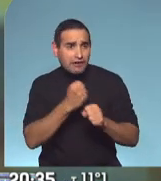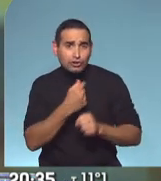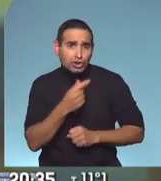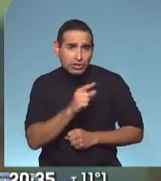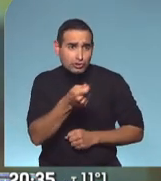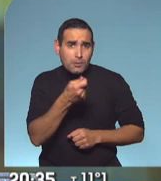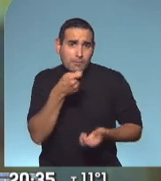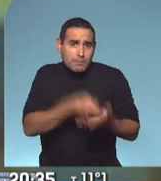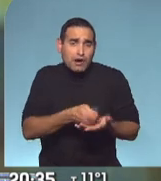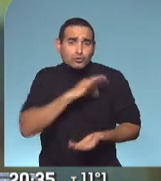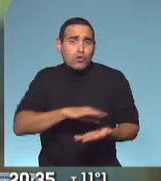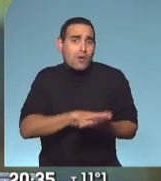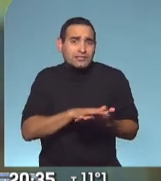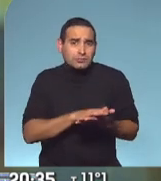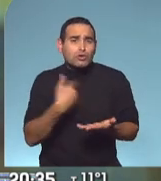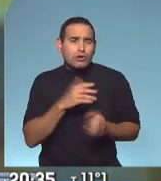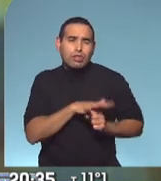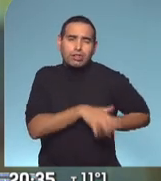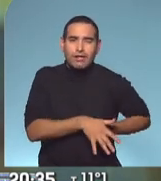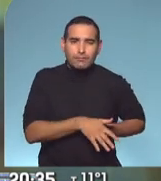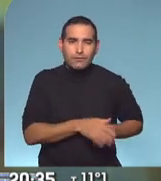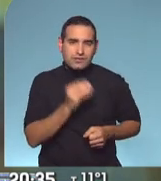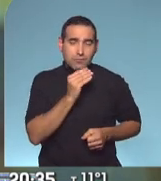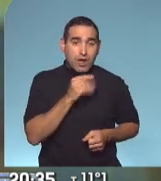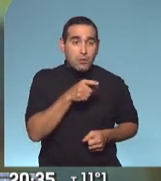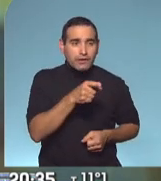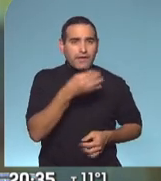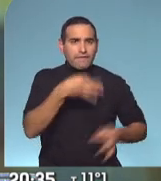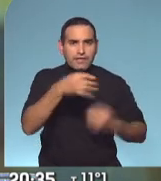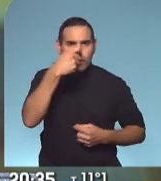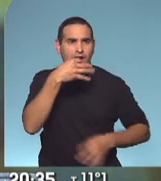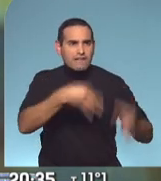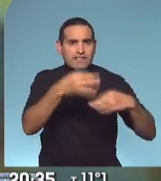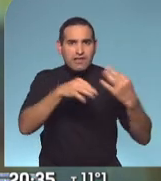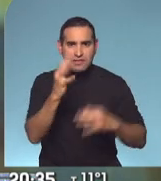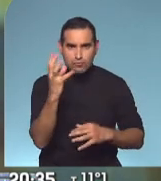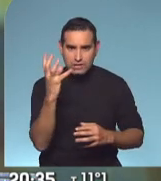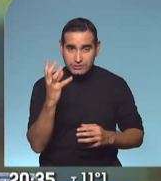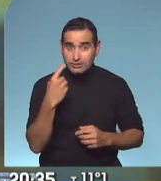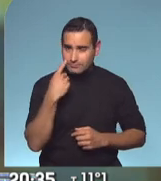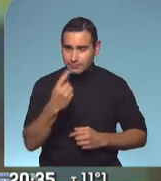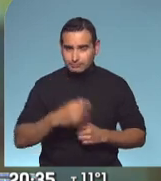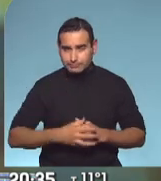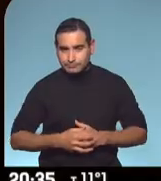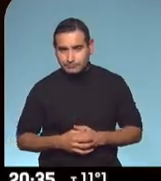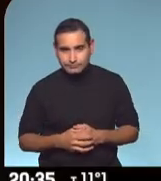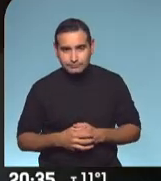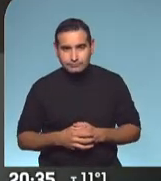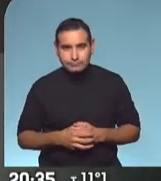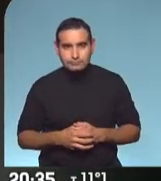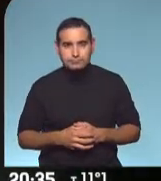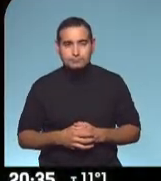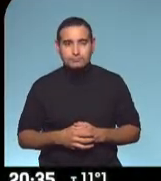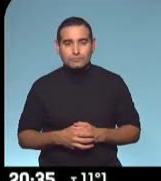básico, porque yo los encubro mientras ustedes venden falopa en las ambulancias. Fíjate lo que pasaba. Vos